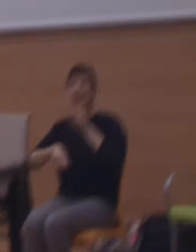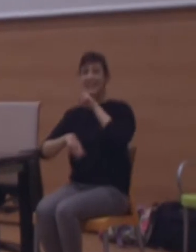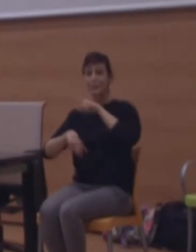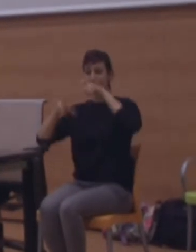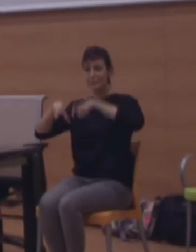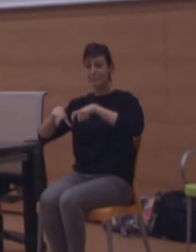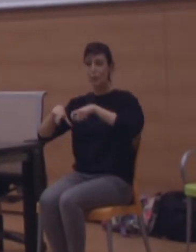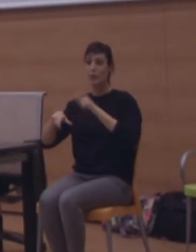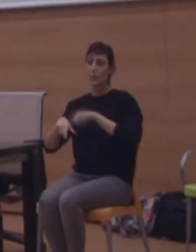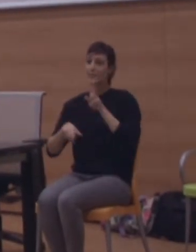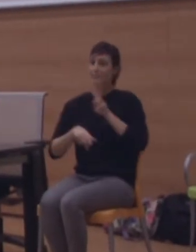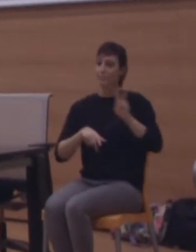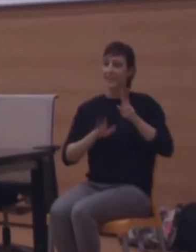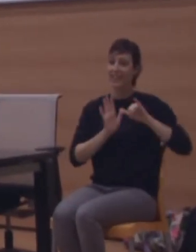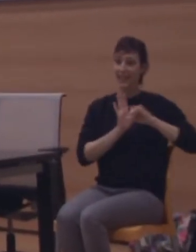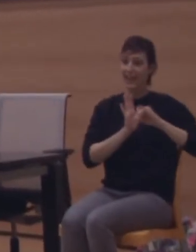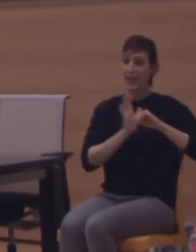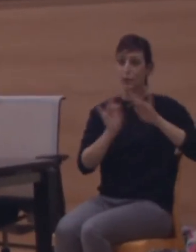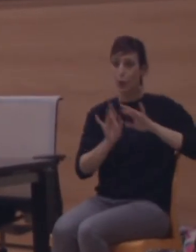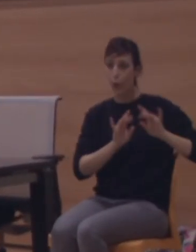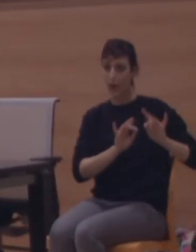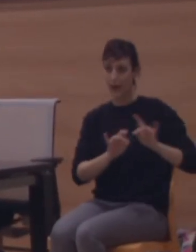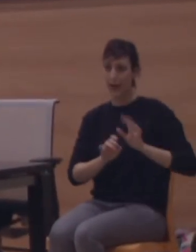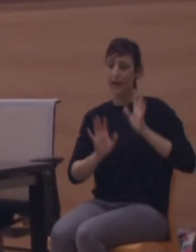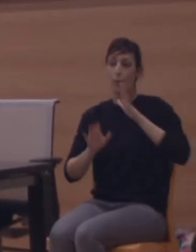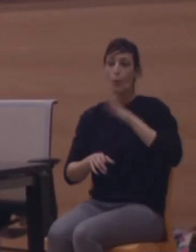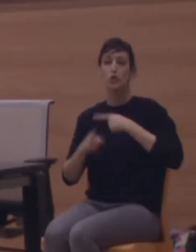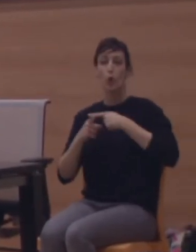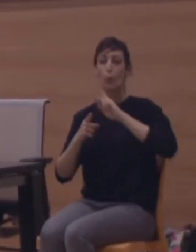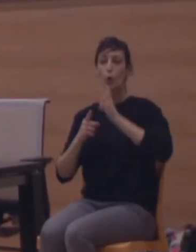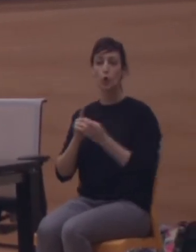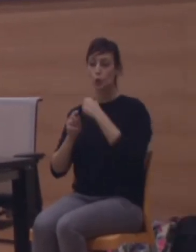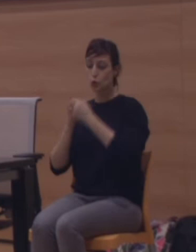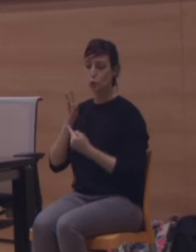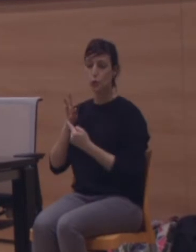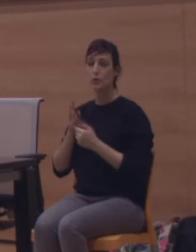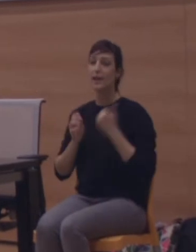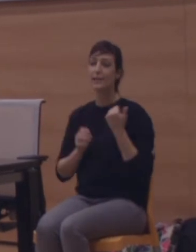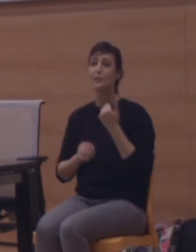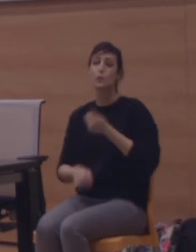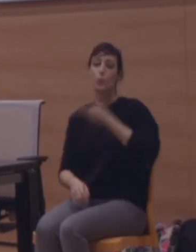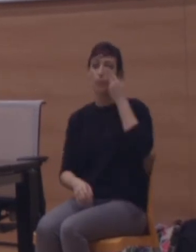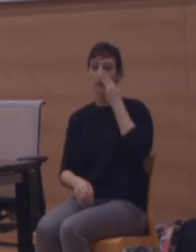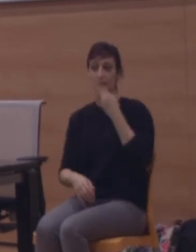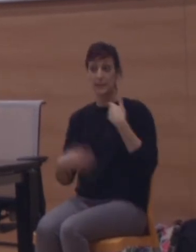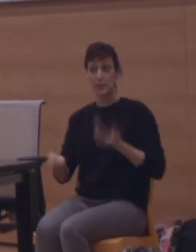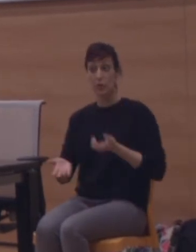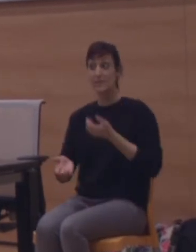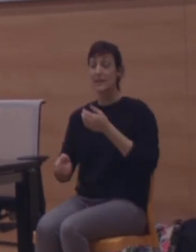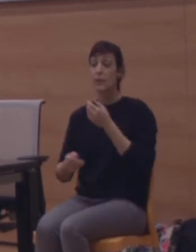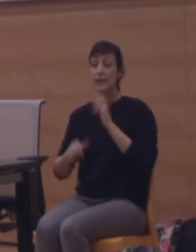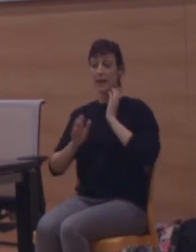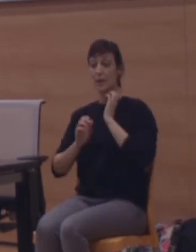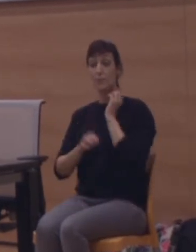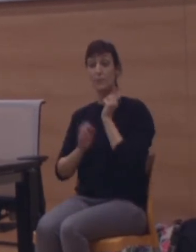y son productos muy interesantes. Comentar también que mejor que hacer debate o preguntas al cabo de cada una de las intervenciones, sería